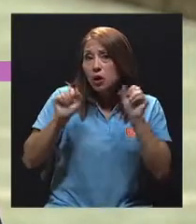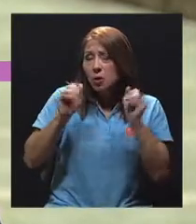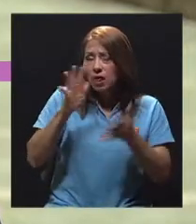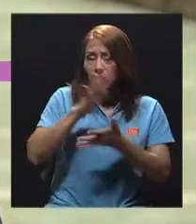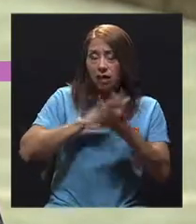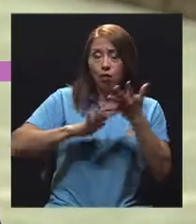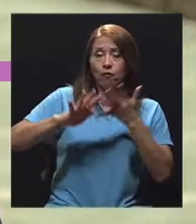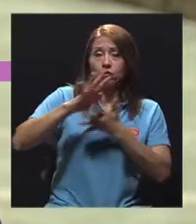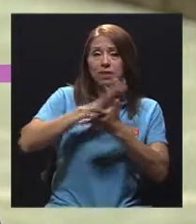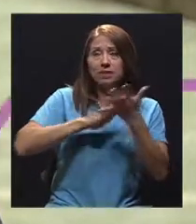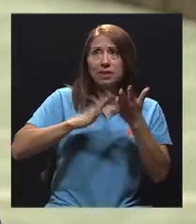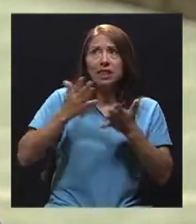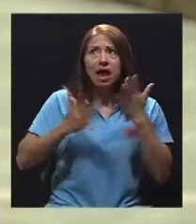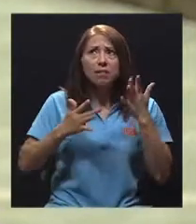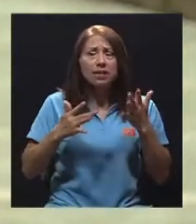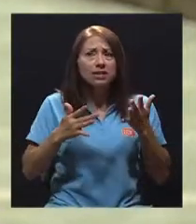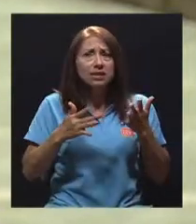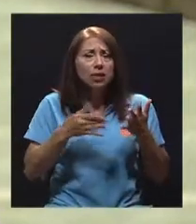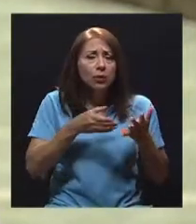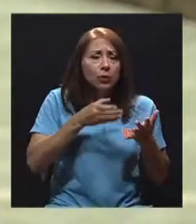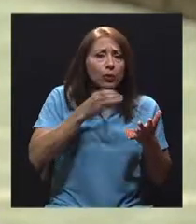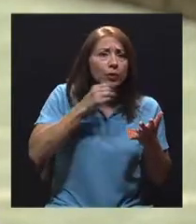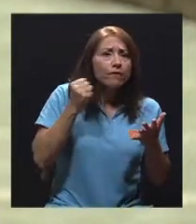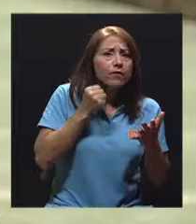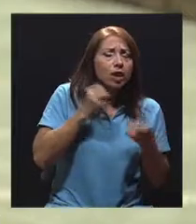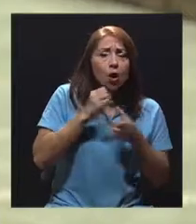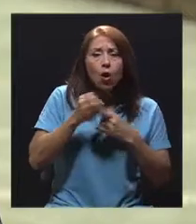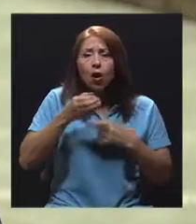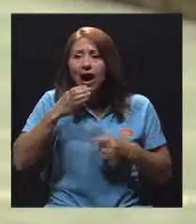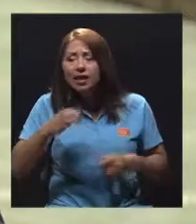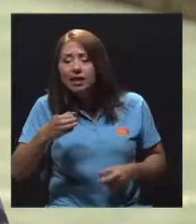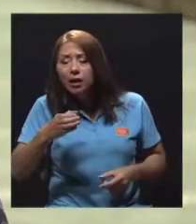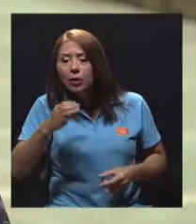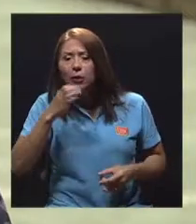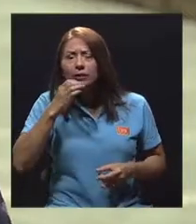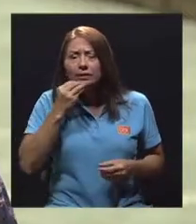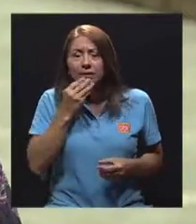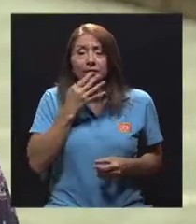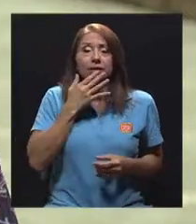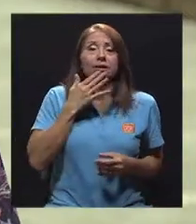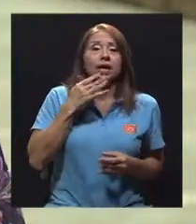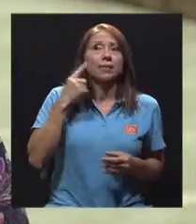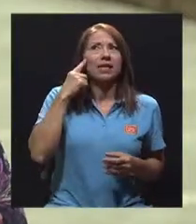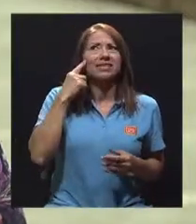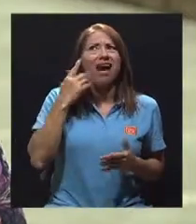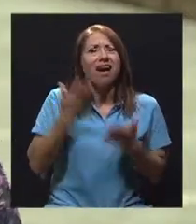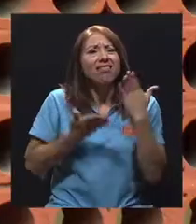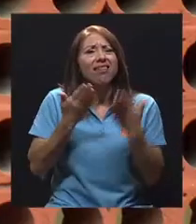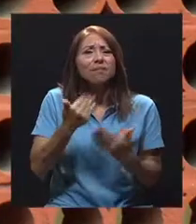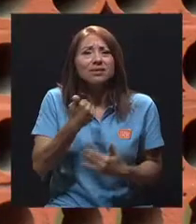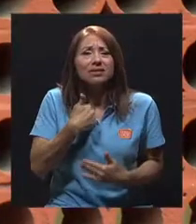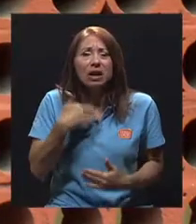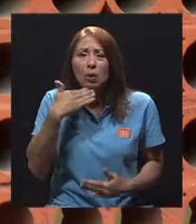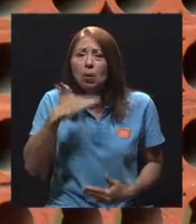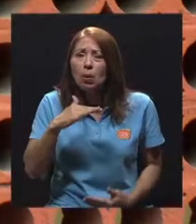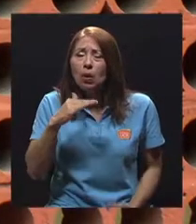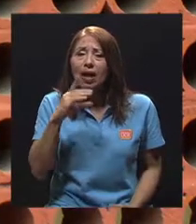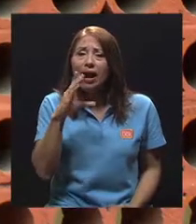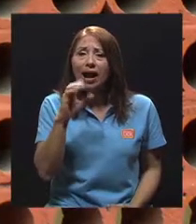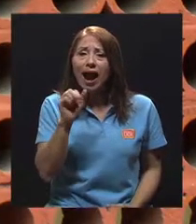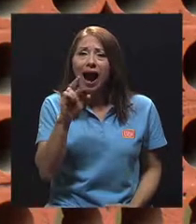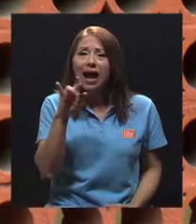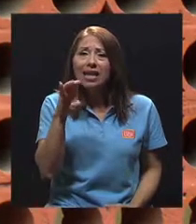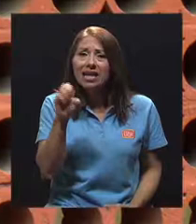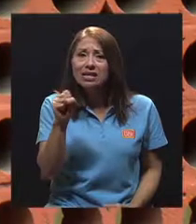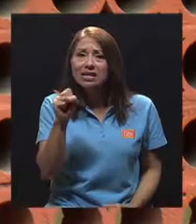malestar o esa sensación que yo experimento de al tomar frío o caliente es más bien una carie y no hipersensibilidad? Sí, claro que sí, es de lo